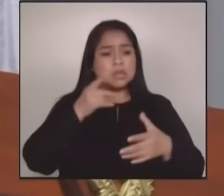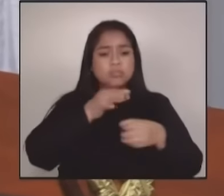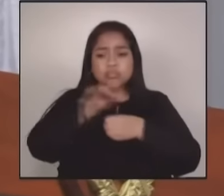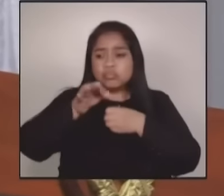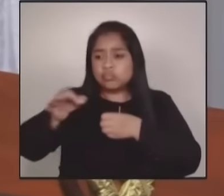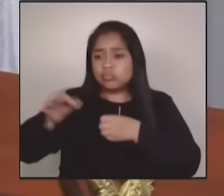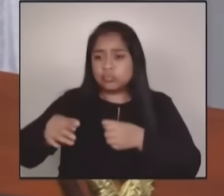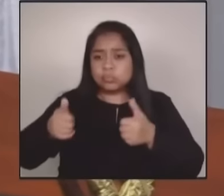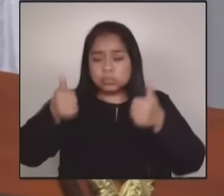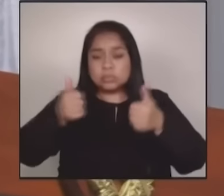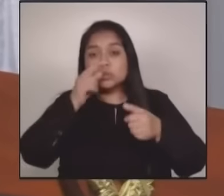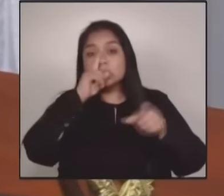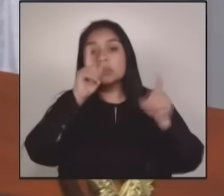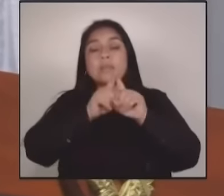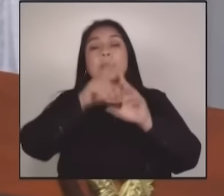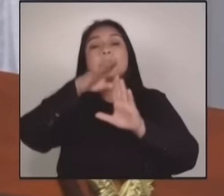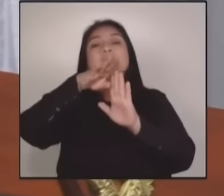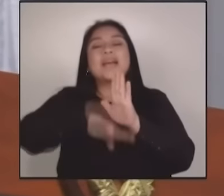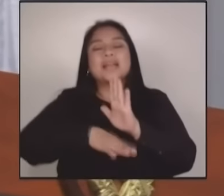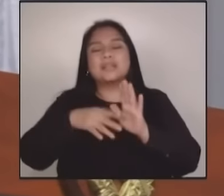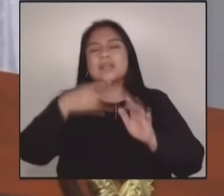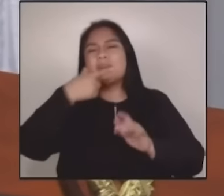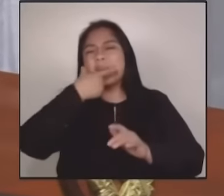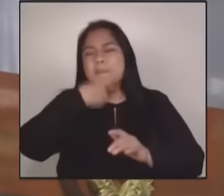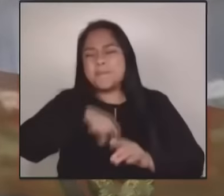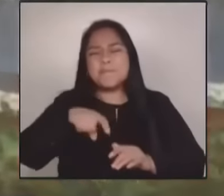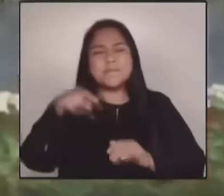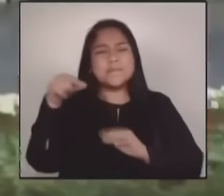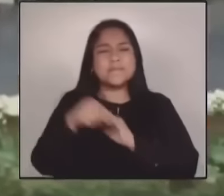la reducción de la pobreza energética.